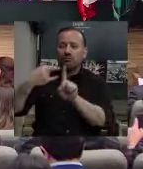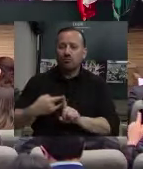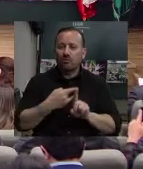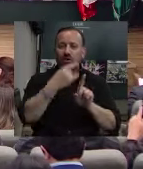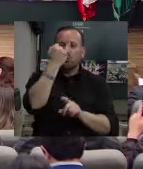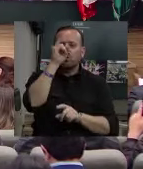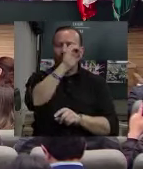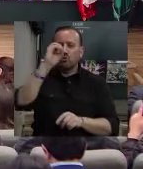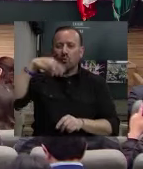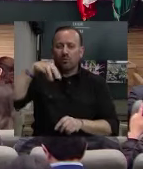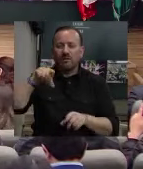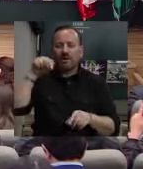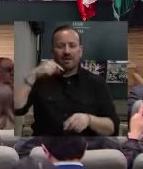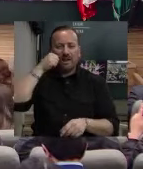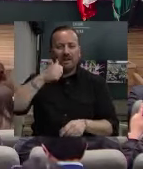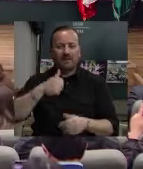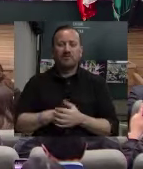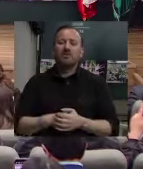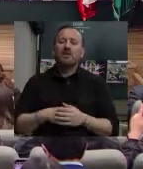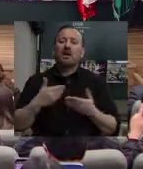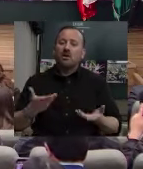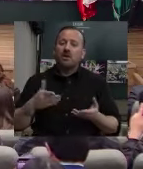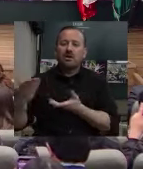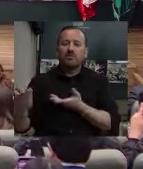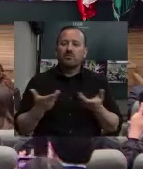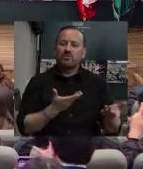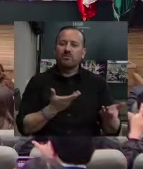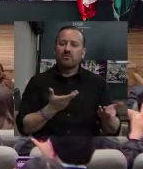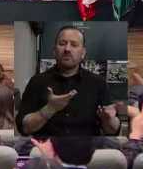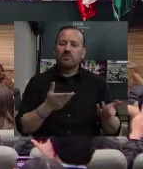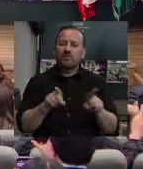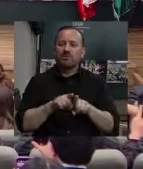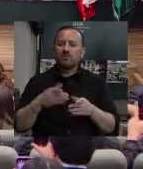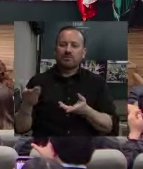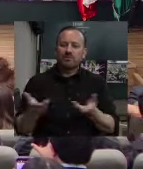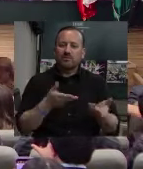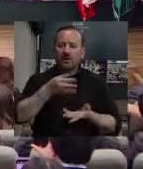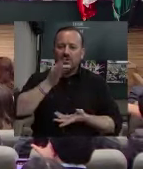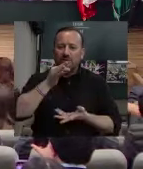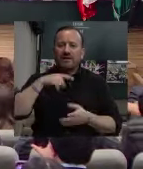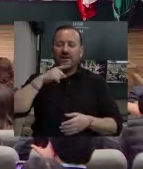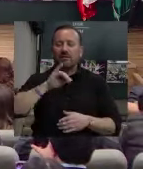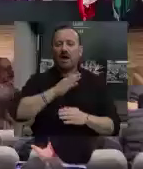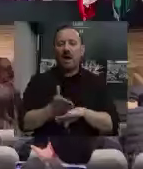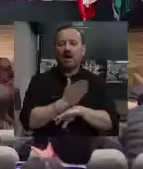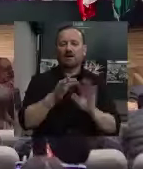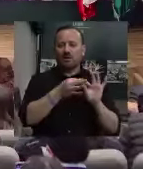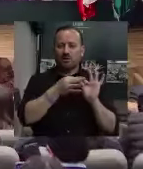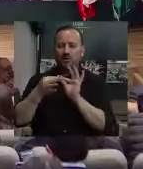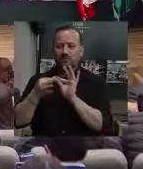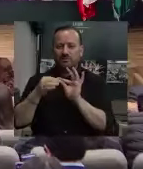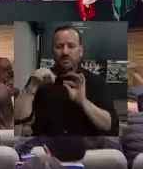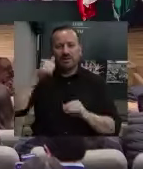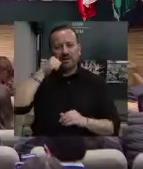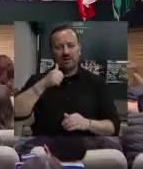zoom en esta jornada Entonces los invitamos cierto a pasar a un cafecito antes de seguir con esta entretenida